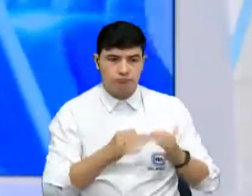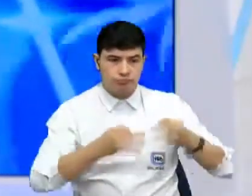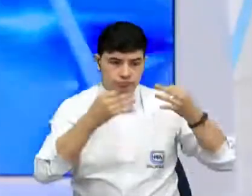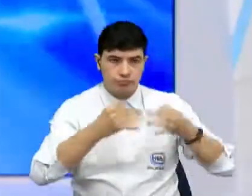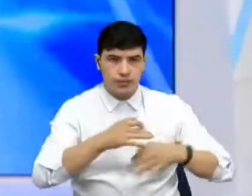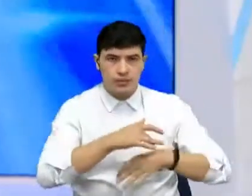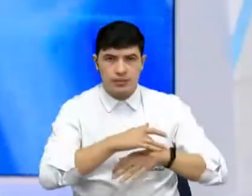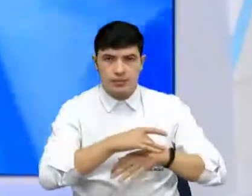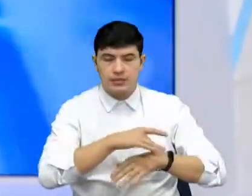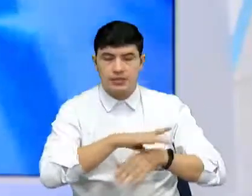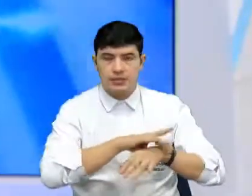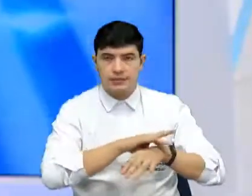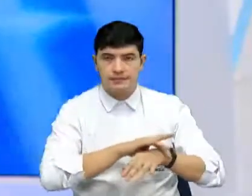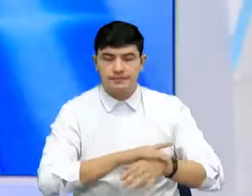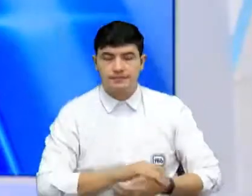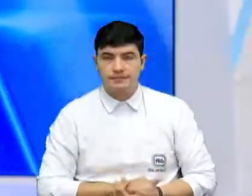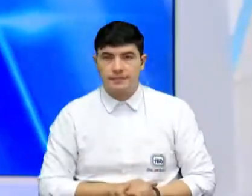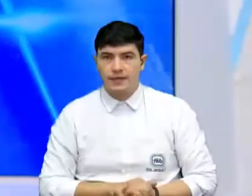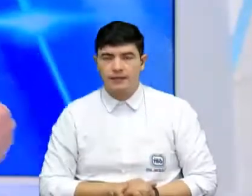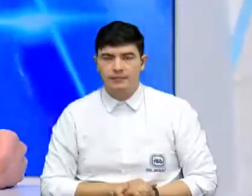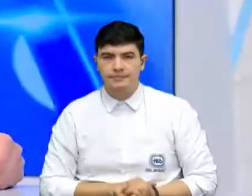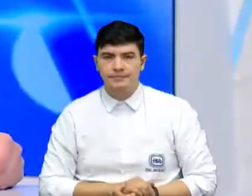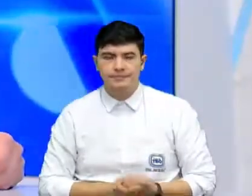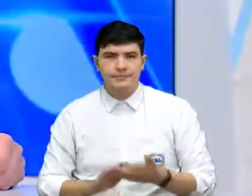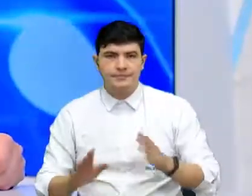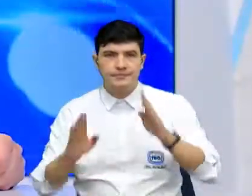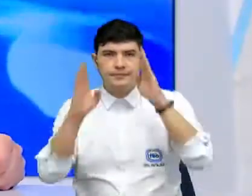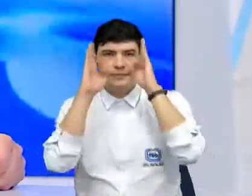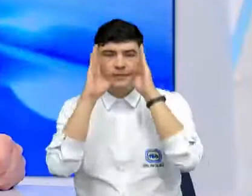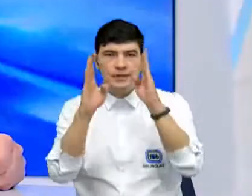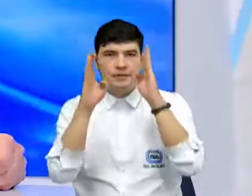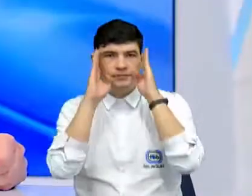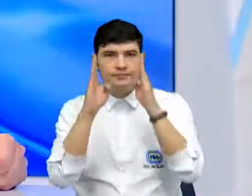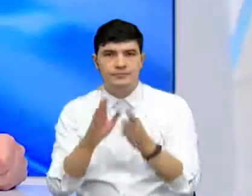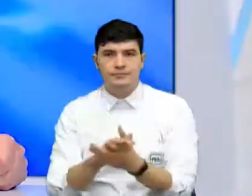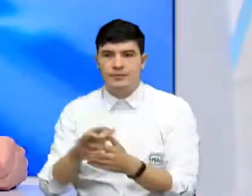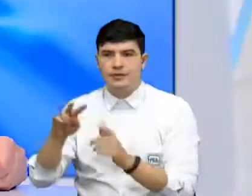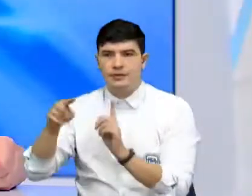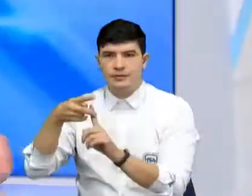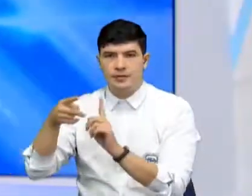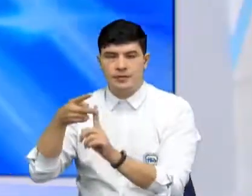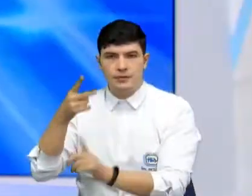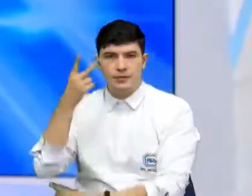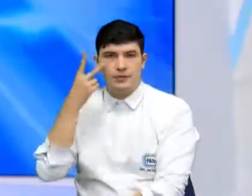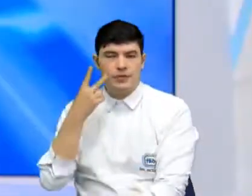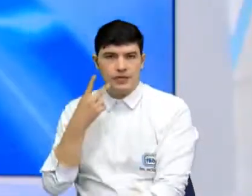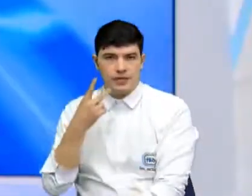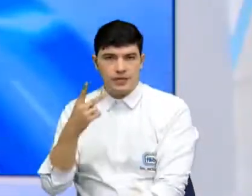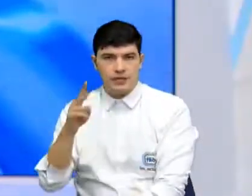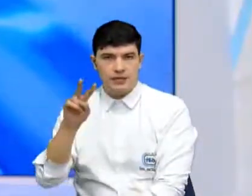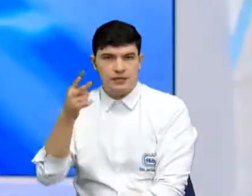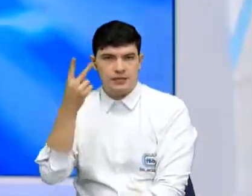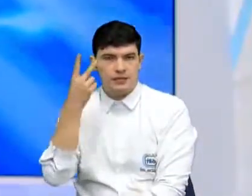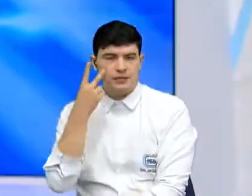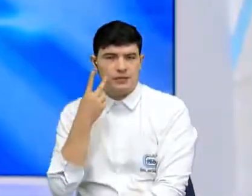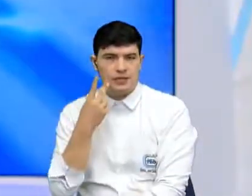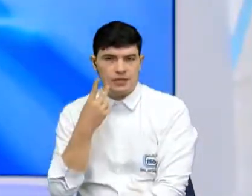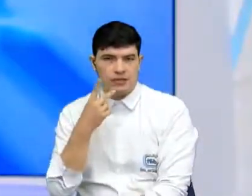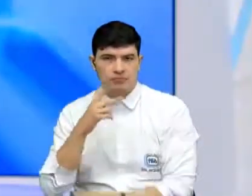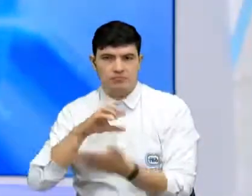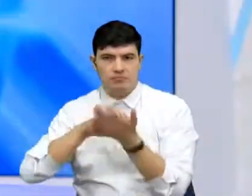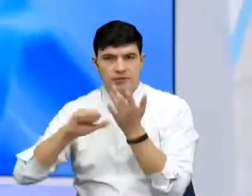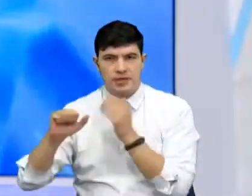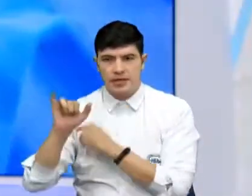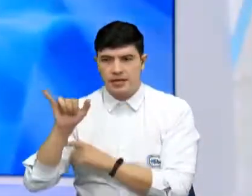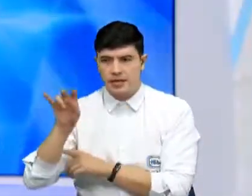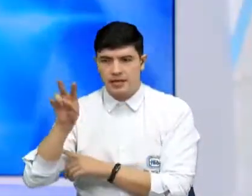Y presten mucha atención porque se acerca el segundo día sin IVA, pero debemos ir un paso adelante midiendo qué tan seguro es comprar por internet